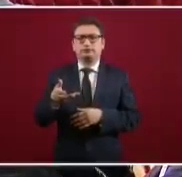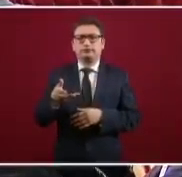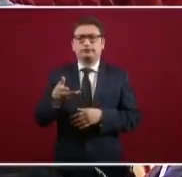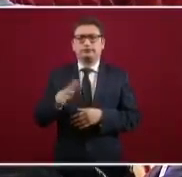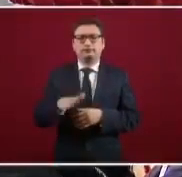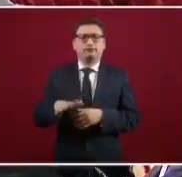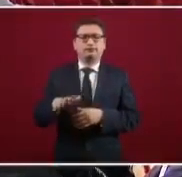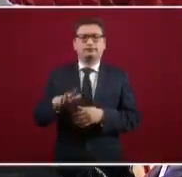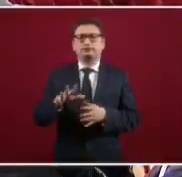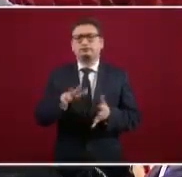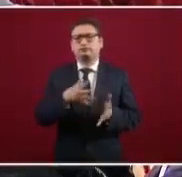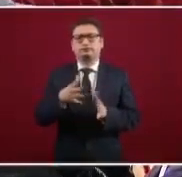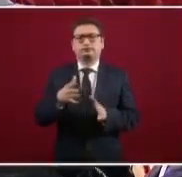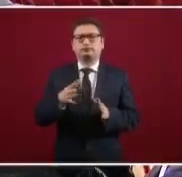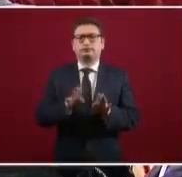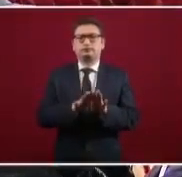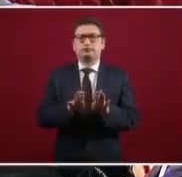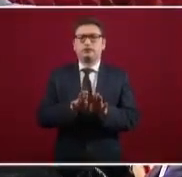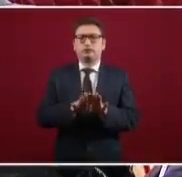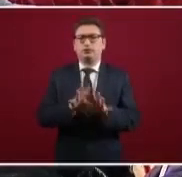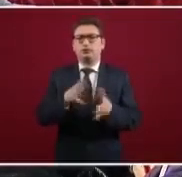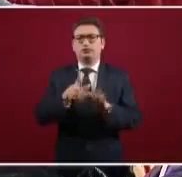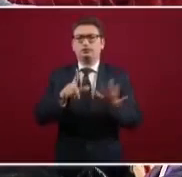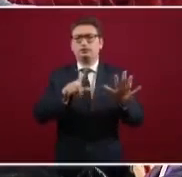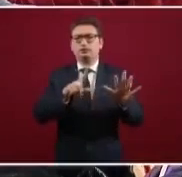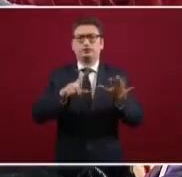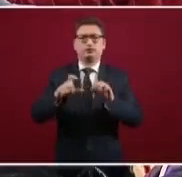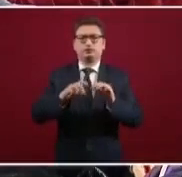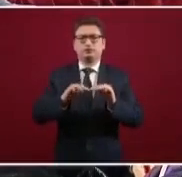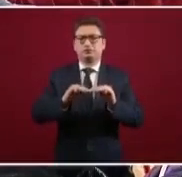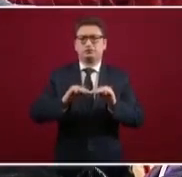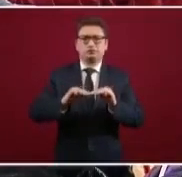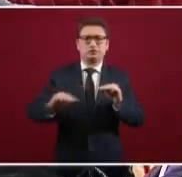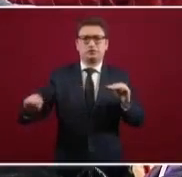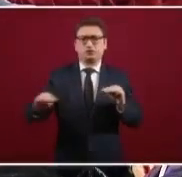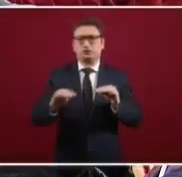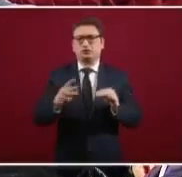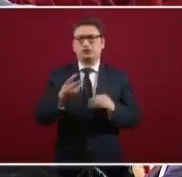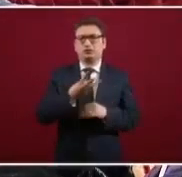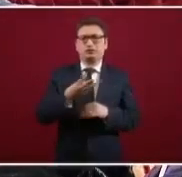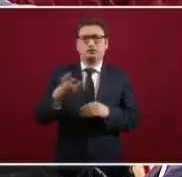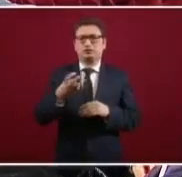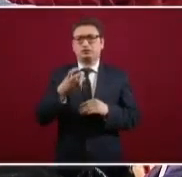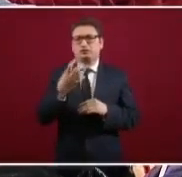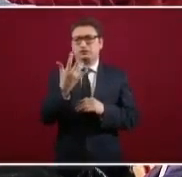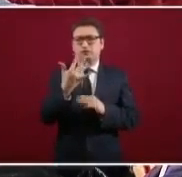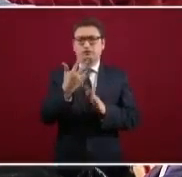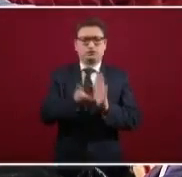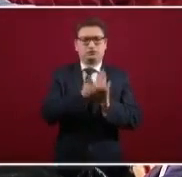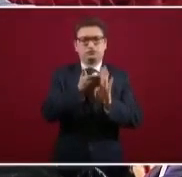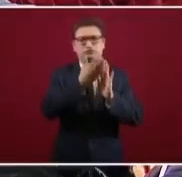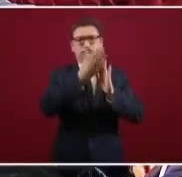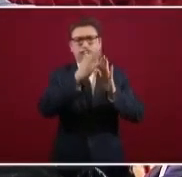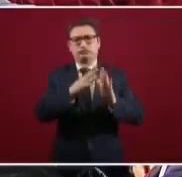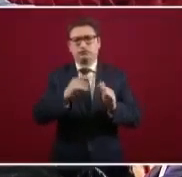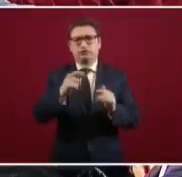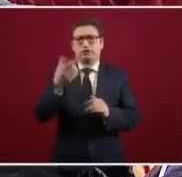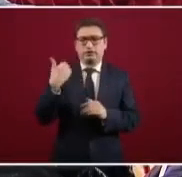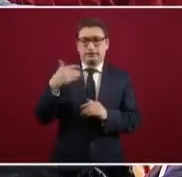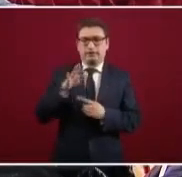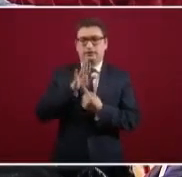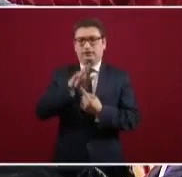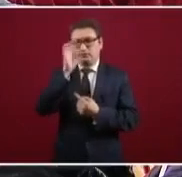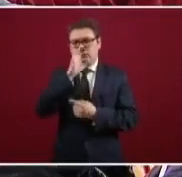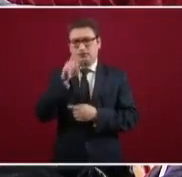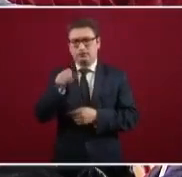más o menos son como 700 metros de terreno 350 de construcción esta que acaba de presentar